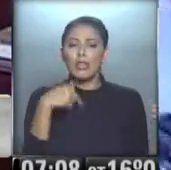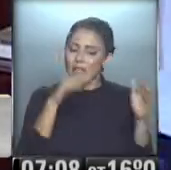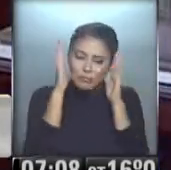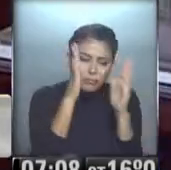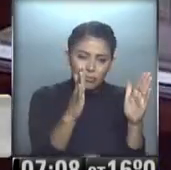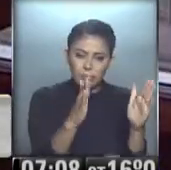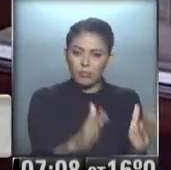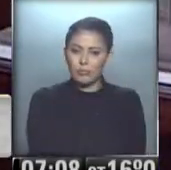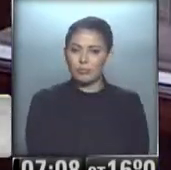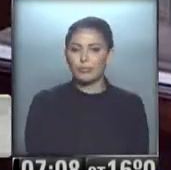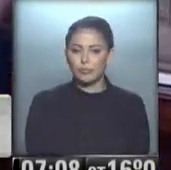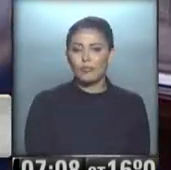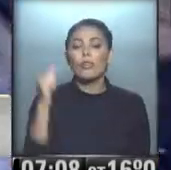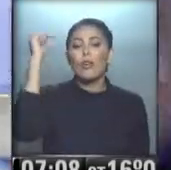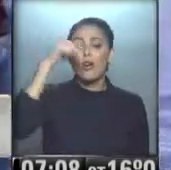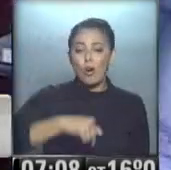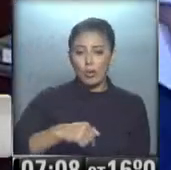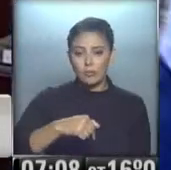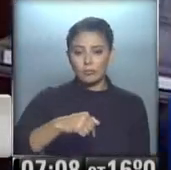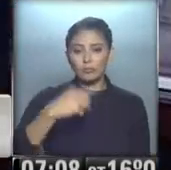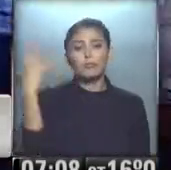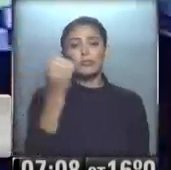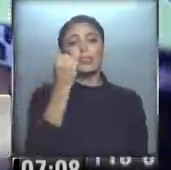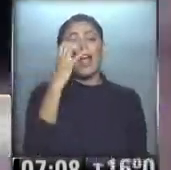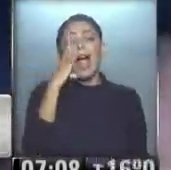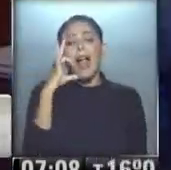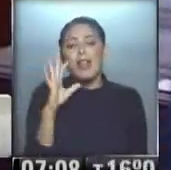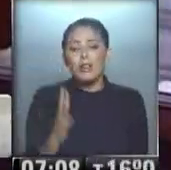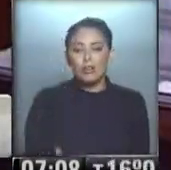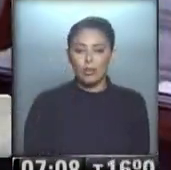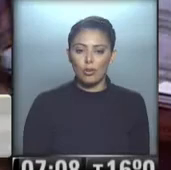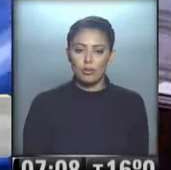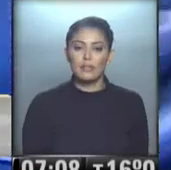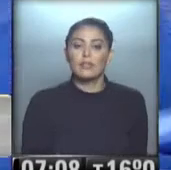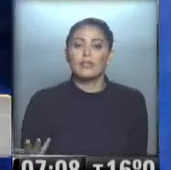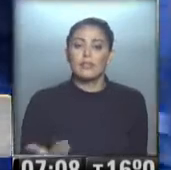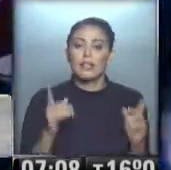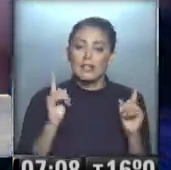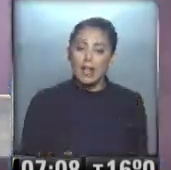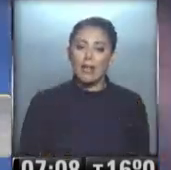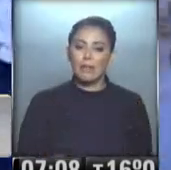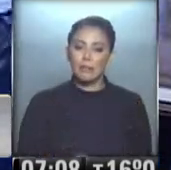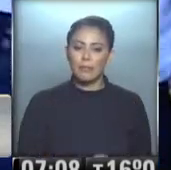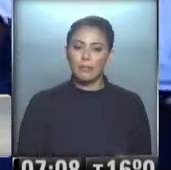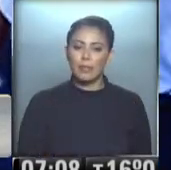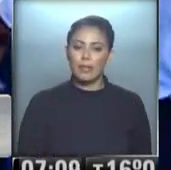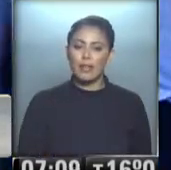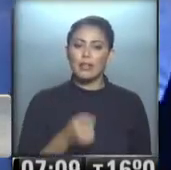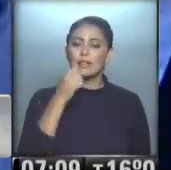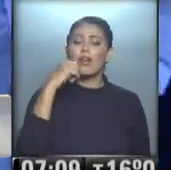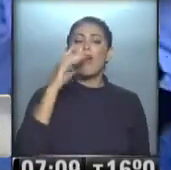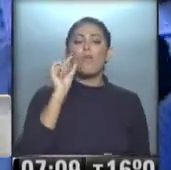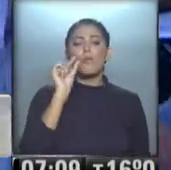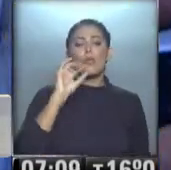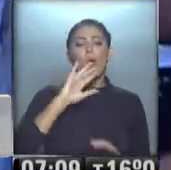nuestro. Hoy se ha conseguido algo y bueno, también para un poco de paz